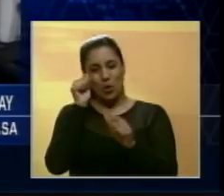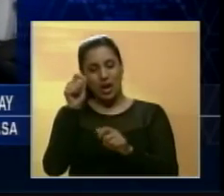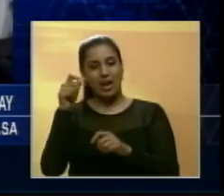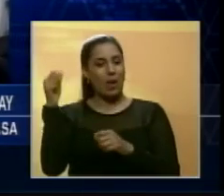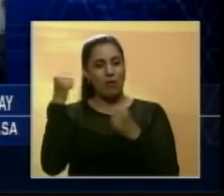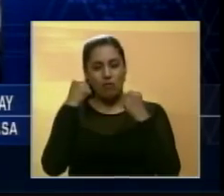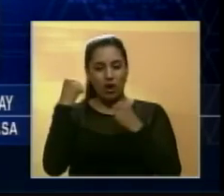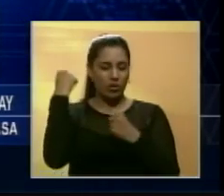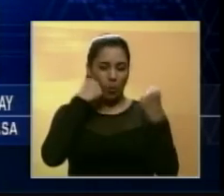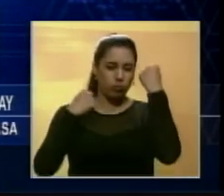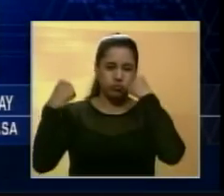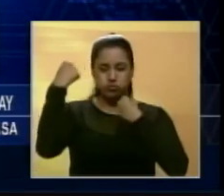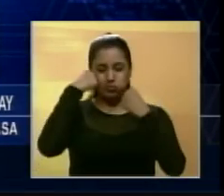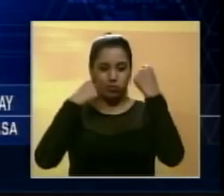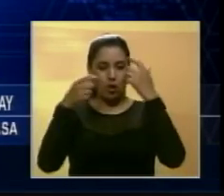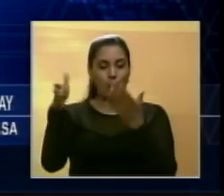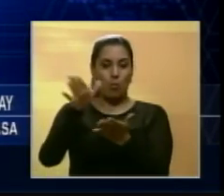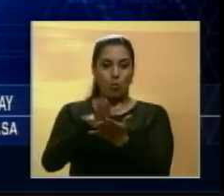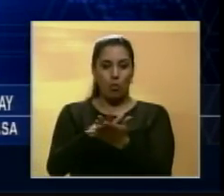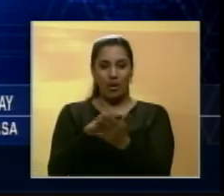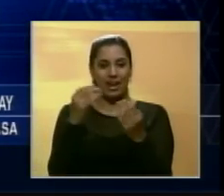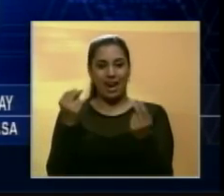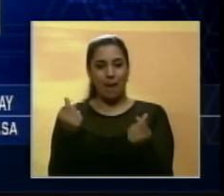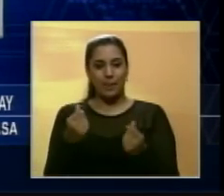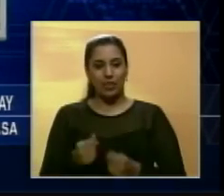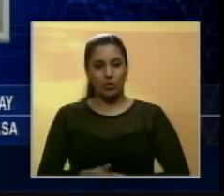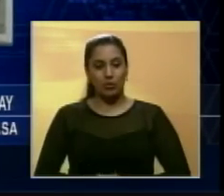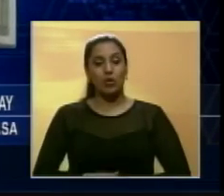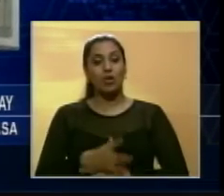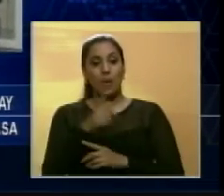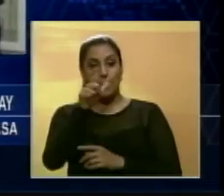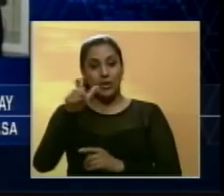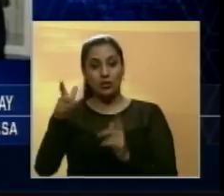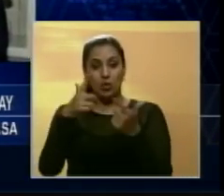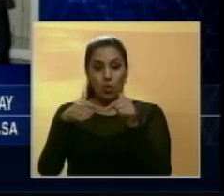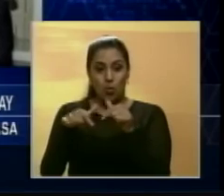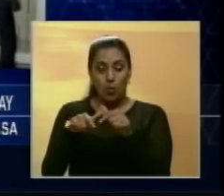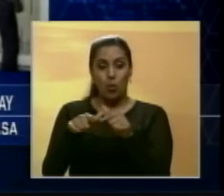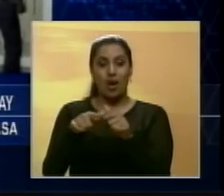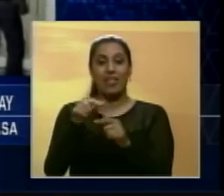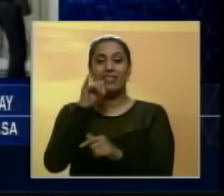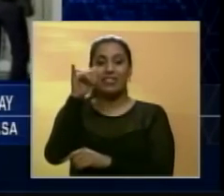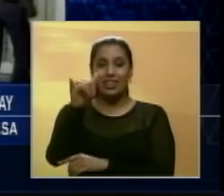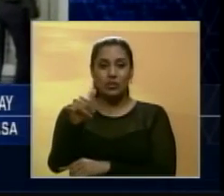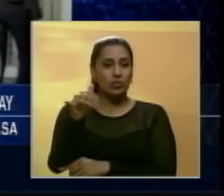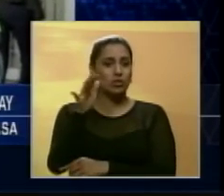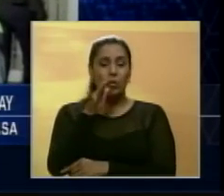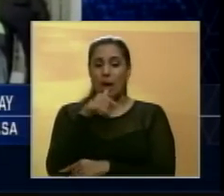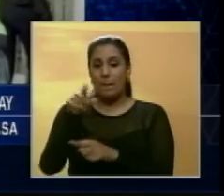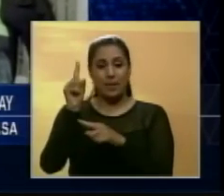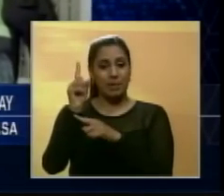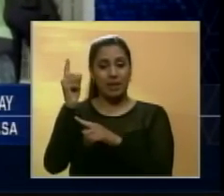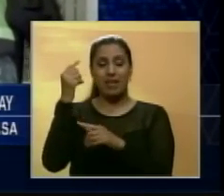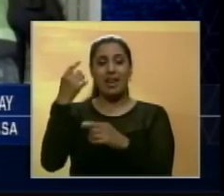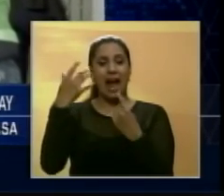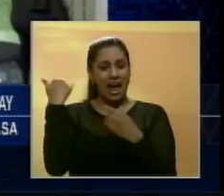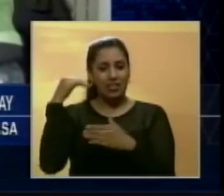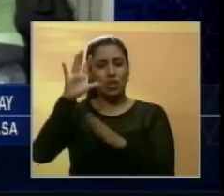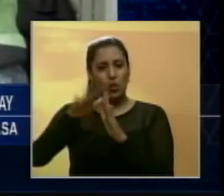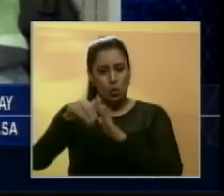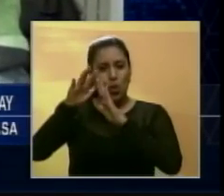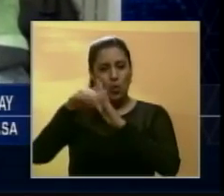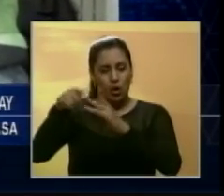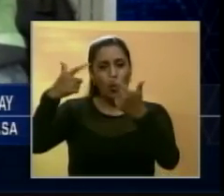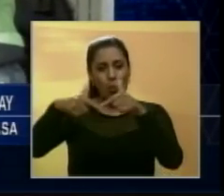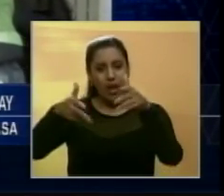fueron brutalmente golpeadas y murieron de manera inmediata. Vecinos de Nalnis Pereira denuncian que no es la primera vez que se perpetran robos